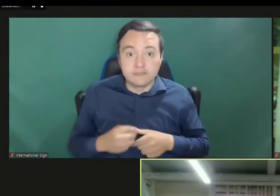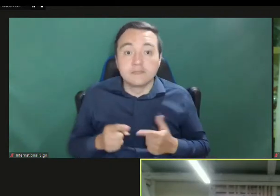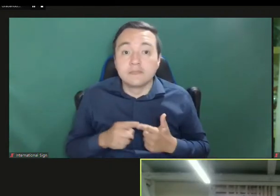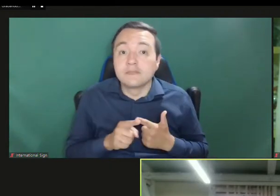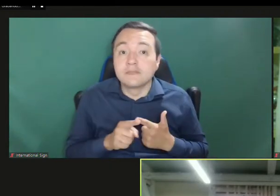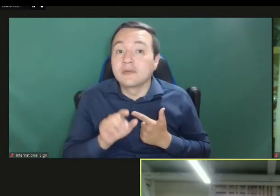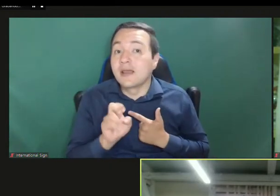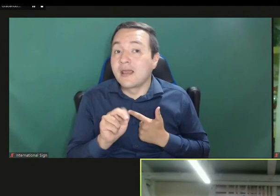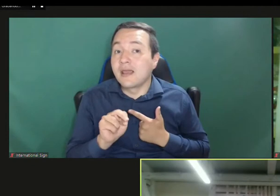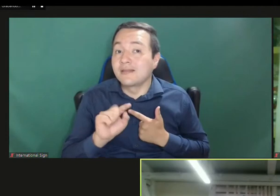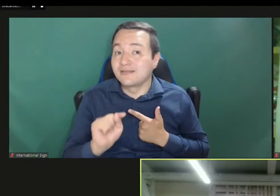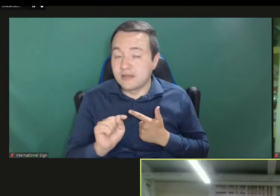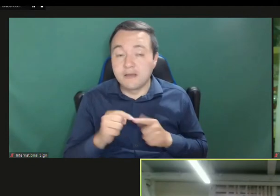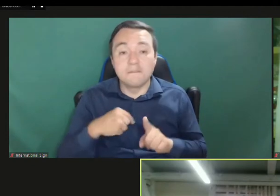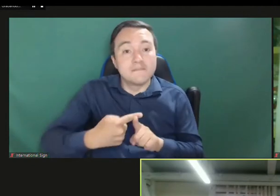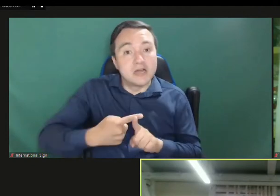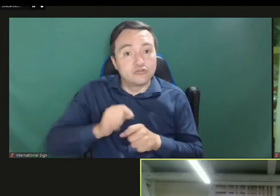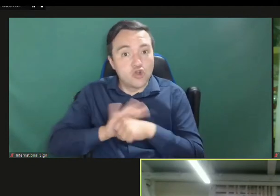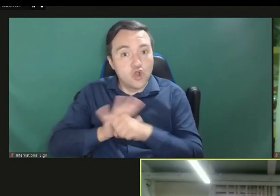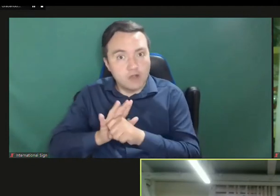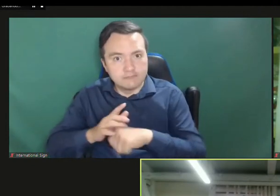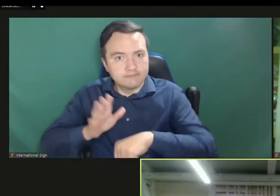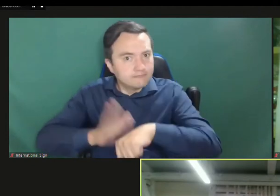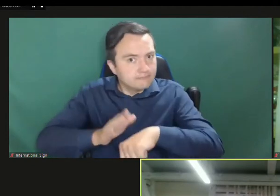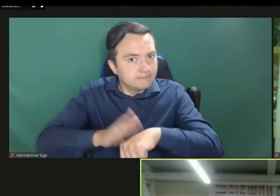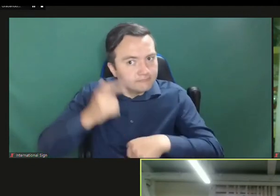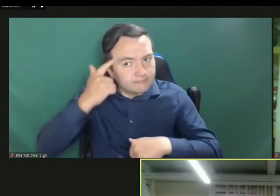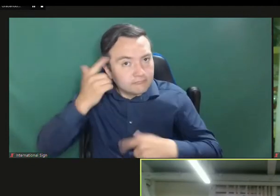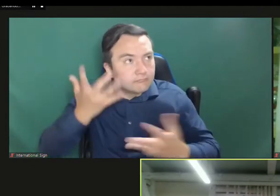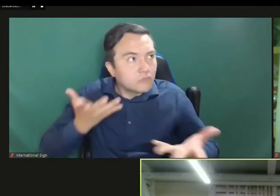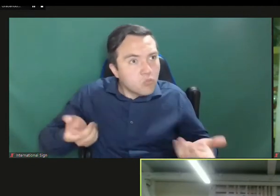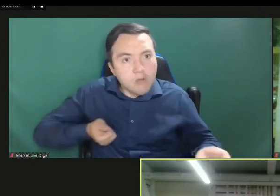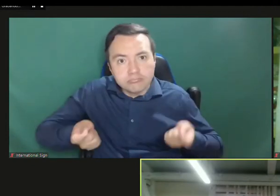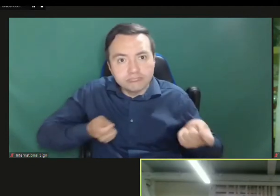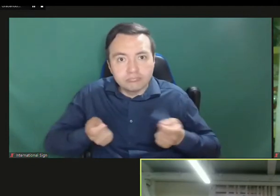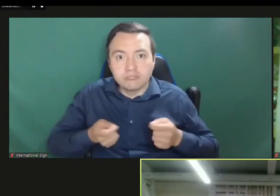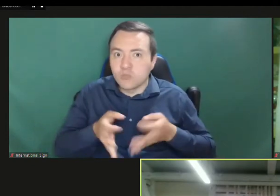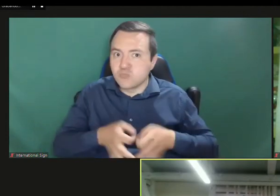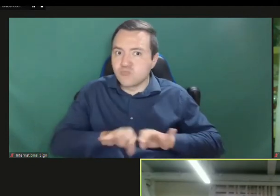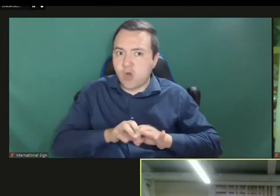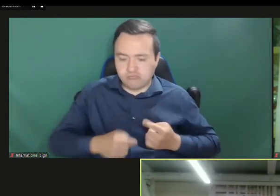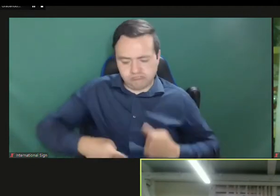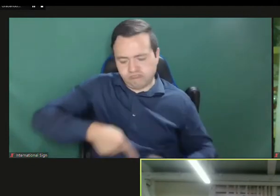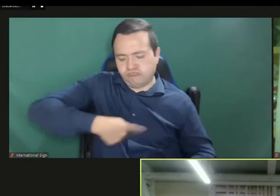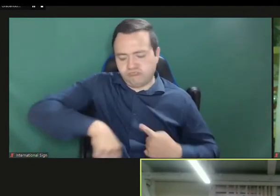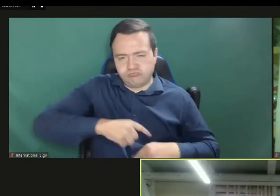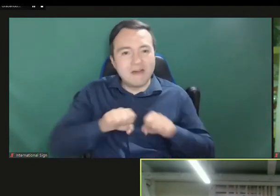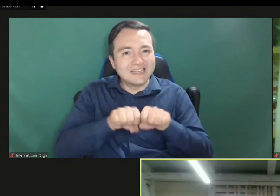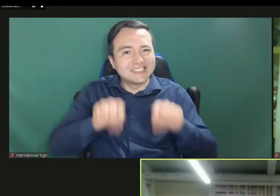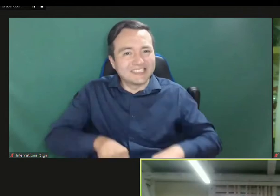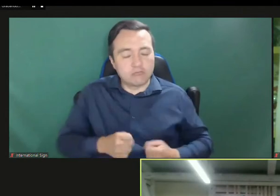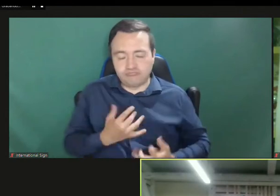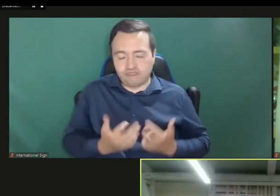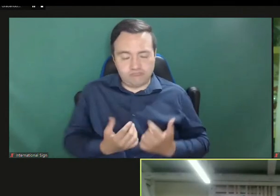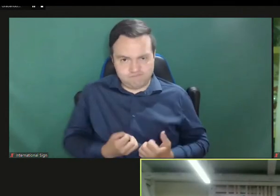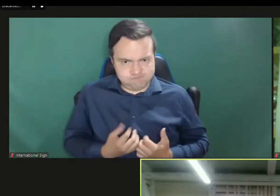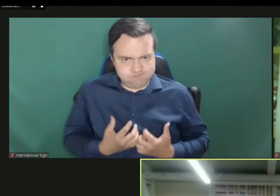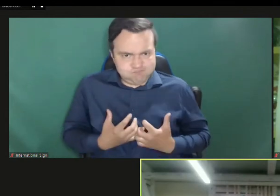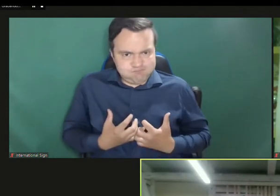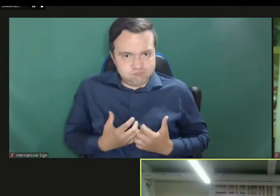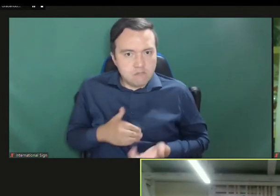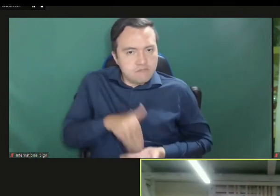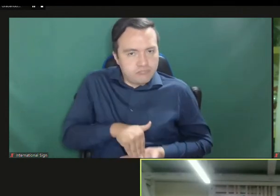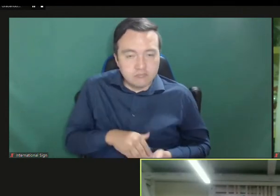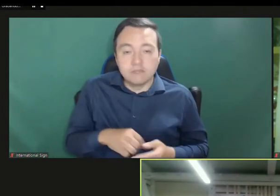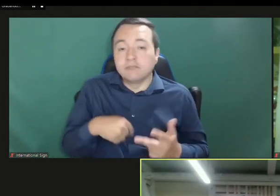hace falta saber fortalecerla si el sistema de inmunidad uso del banco y 919 alcohol y